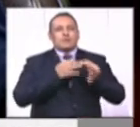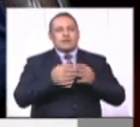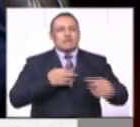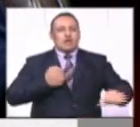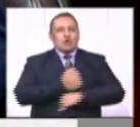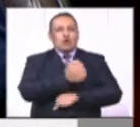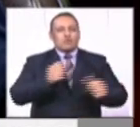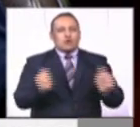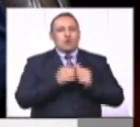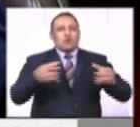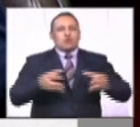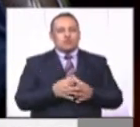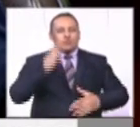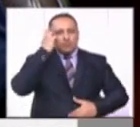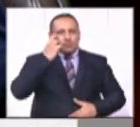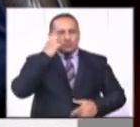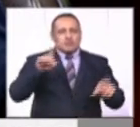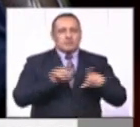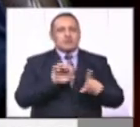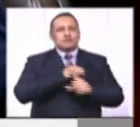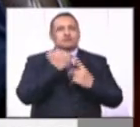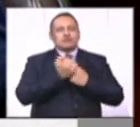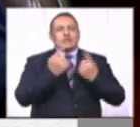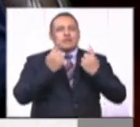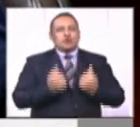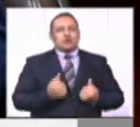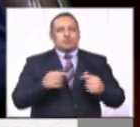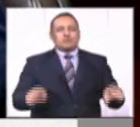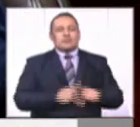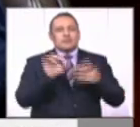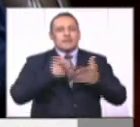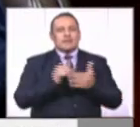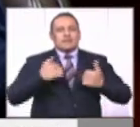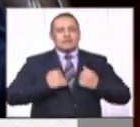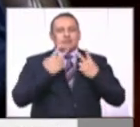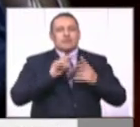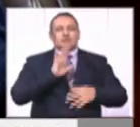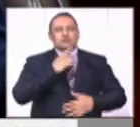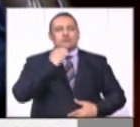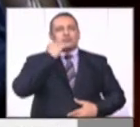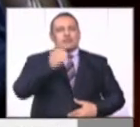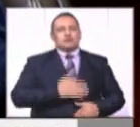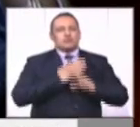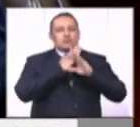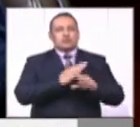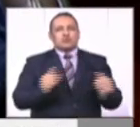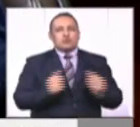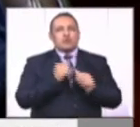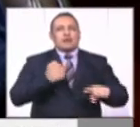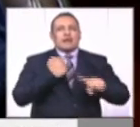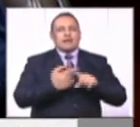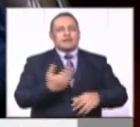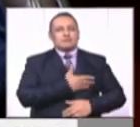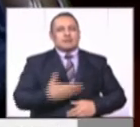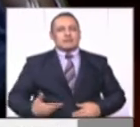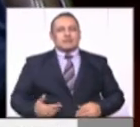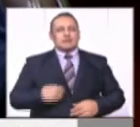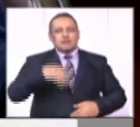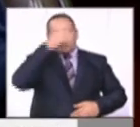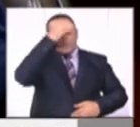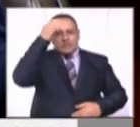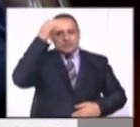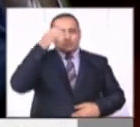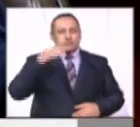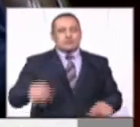golpistas a sectores políticos sociales y económicos que ejercieron su derecho de oponerse al entonces presidente Pedro Castillo